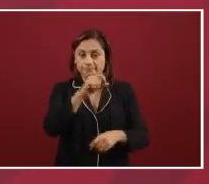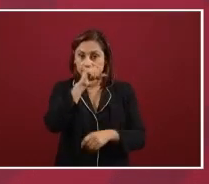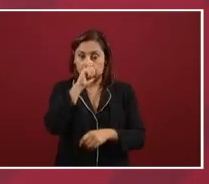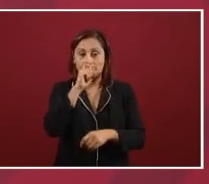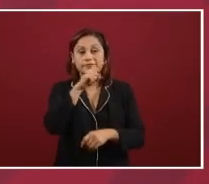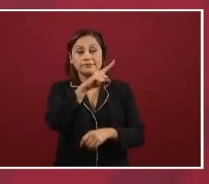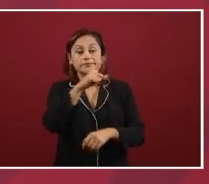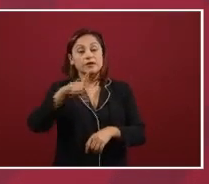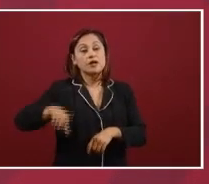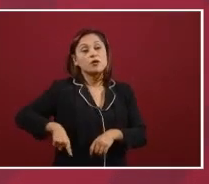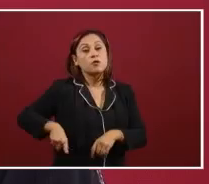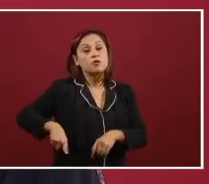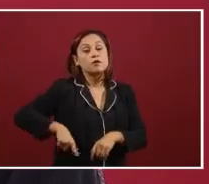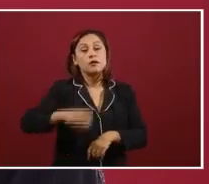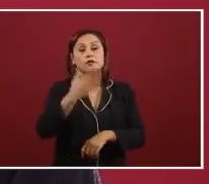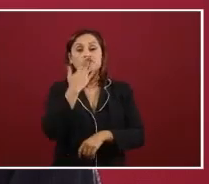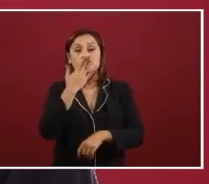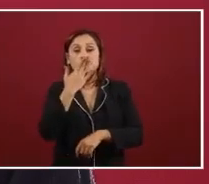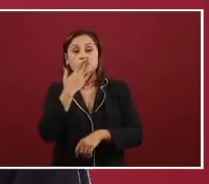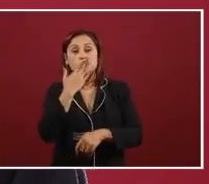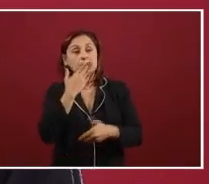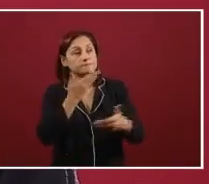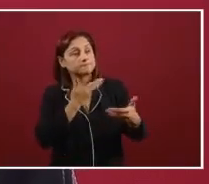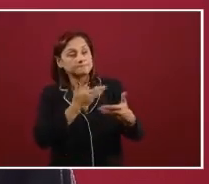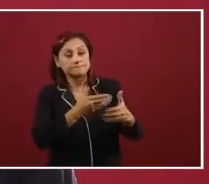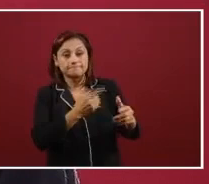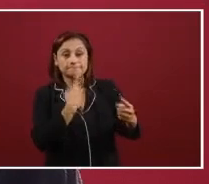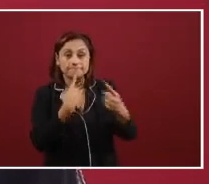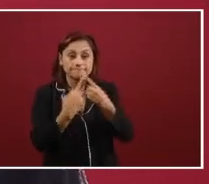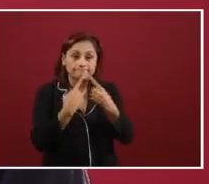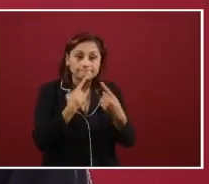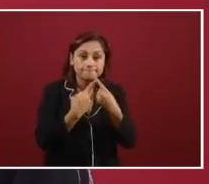Sonora para que